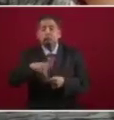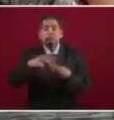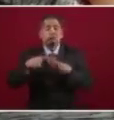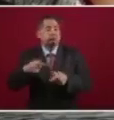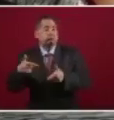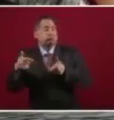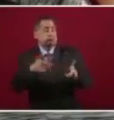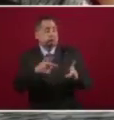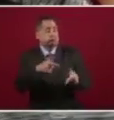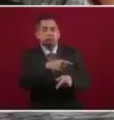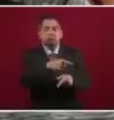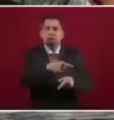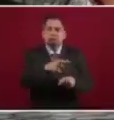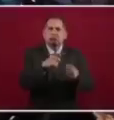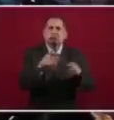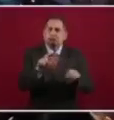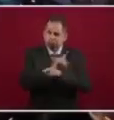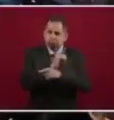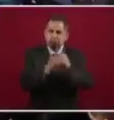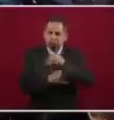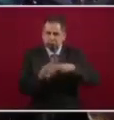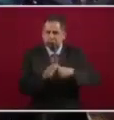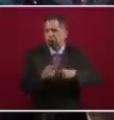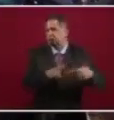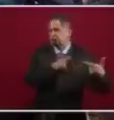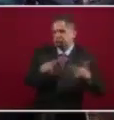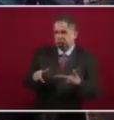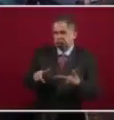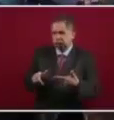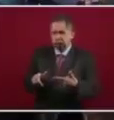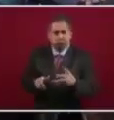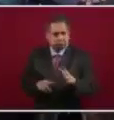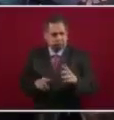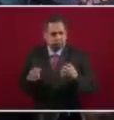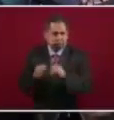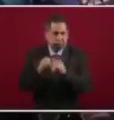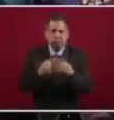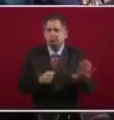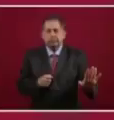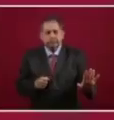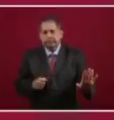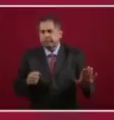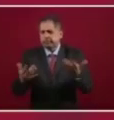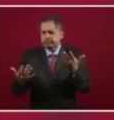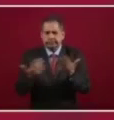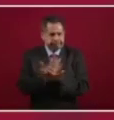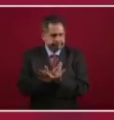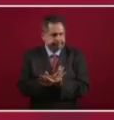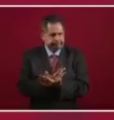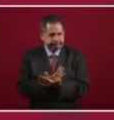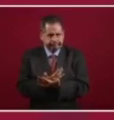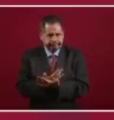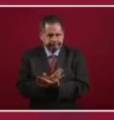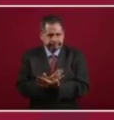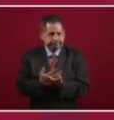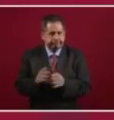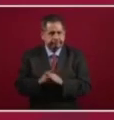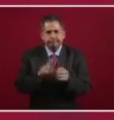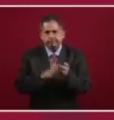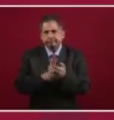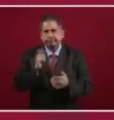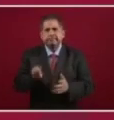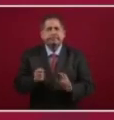esta vez sí concretar grupos de autodefensas? Hay Gracias. Que esperar, hay que esperar a ver